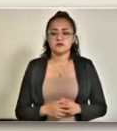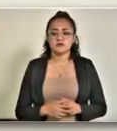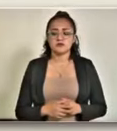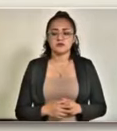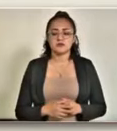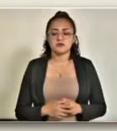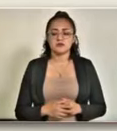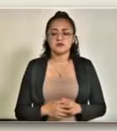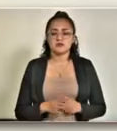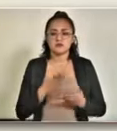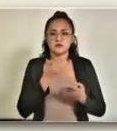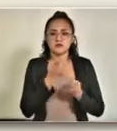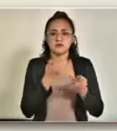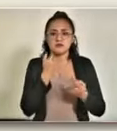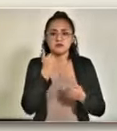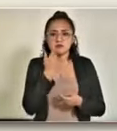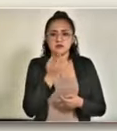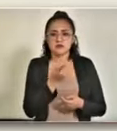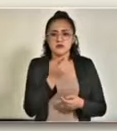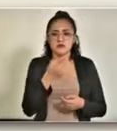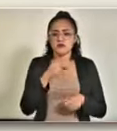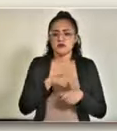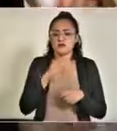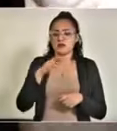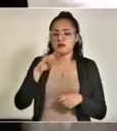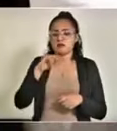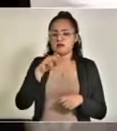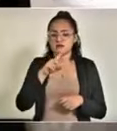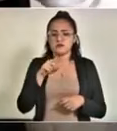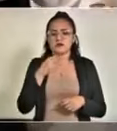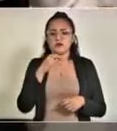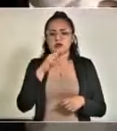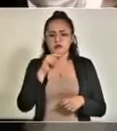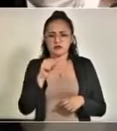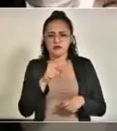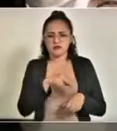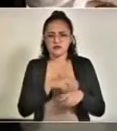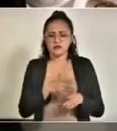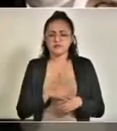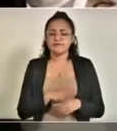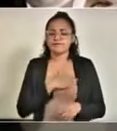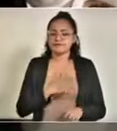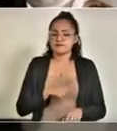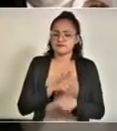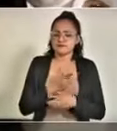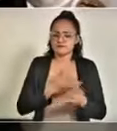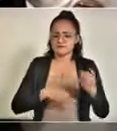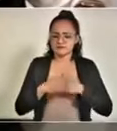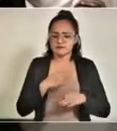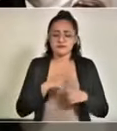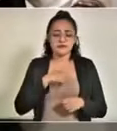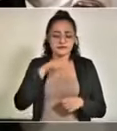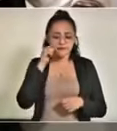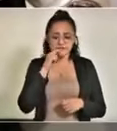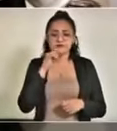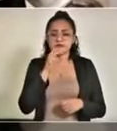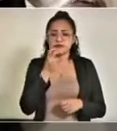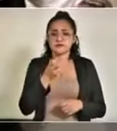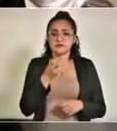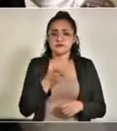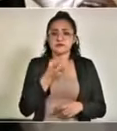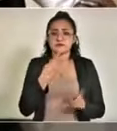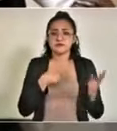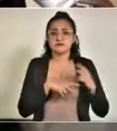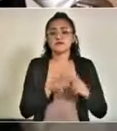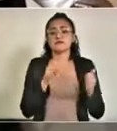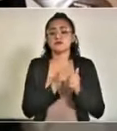Martínez, doctor Huerta, no sé quién quiera contestar. Gobernador, buenos días a los medios. Ayer justamente estábamos checando